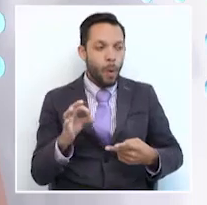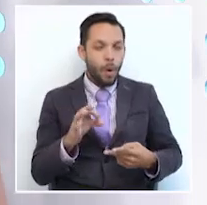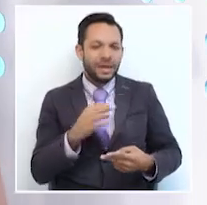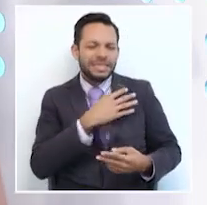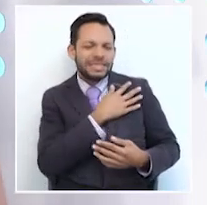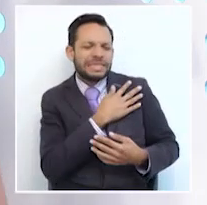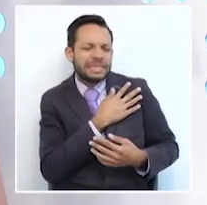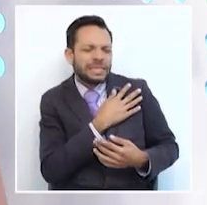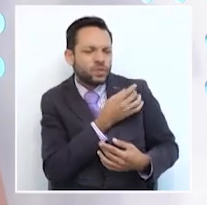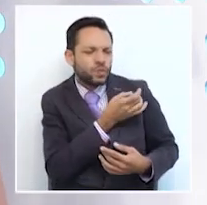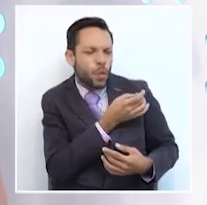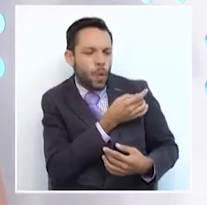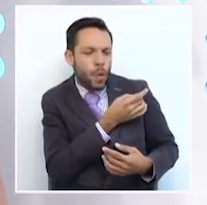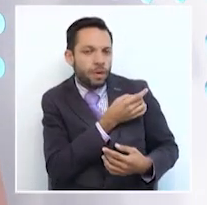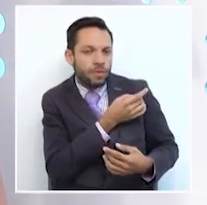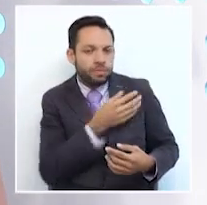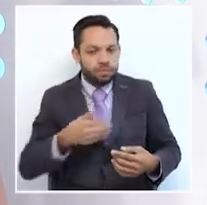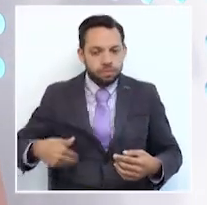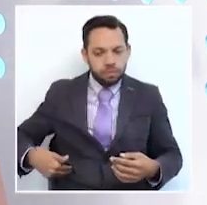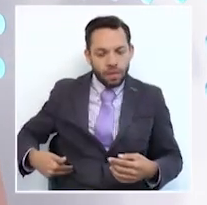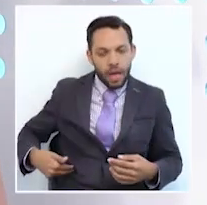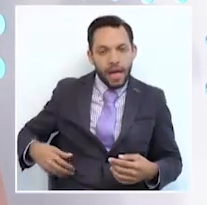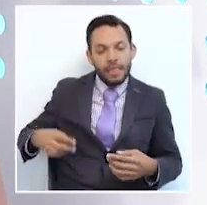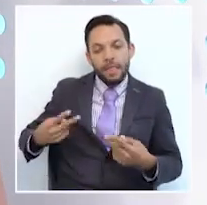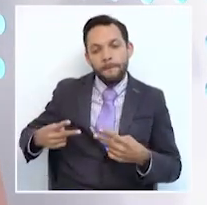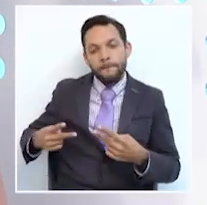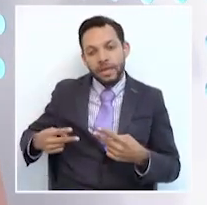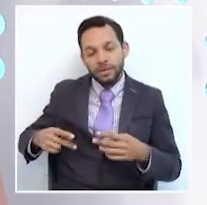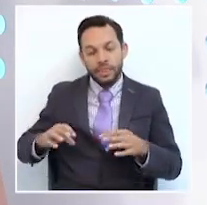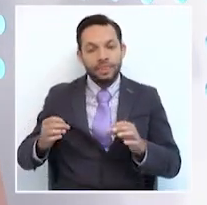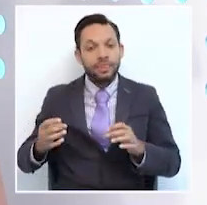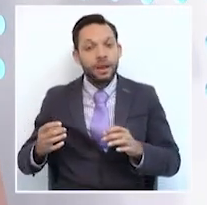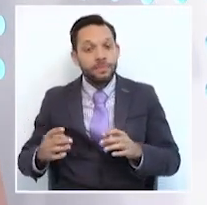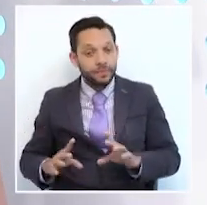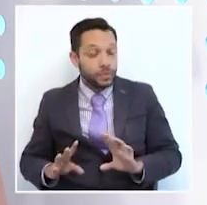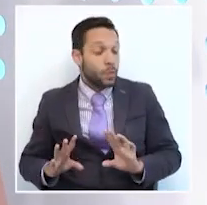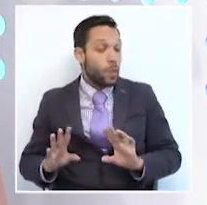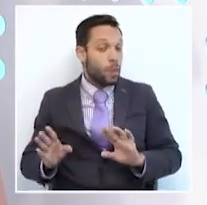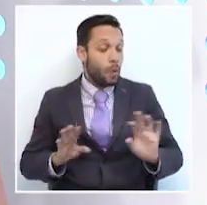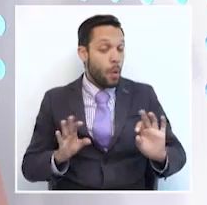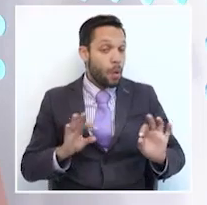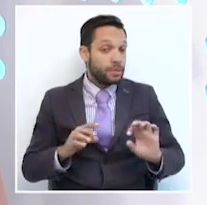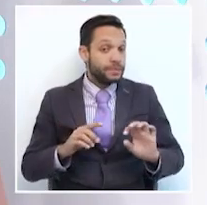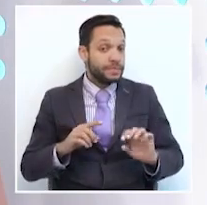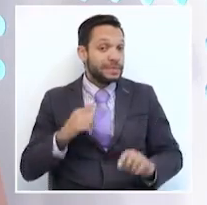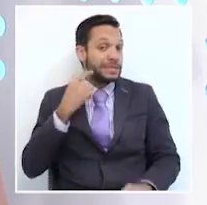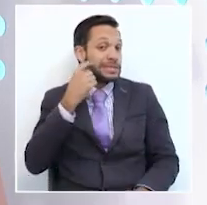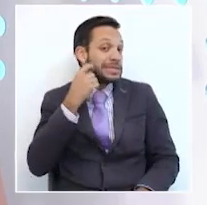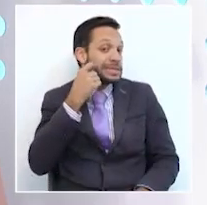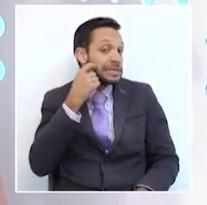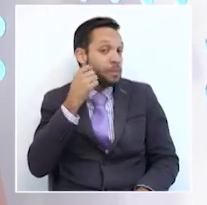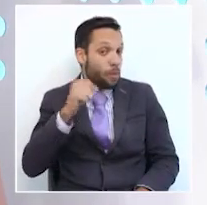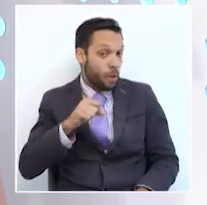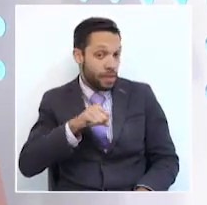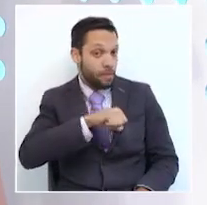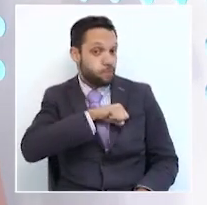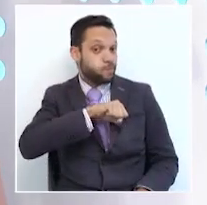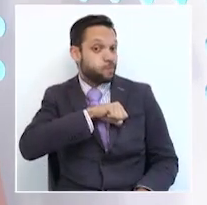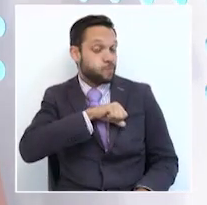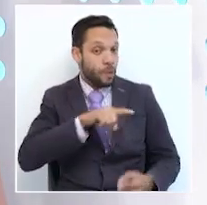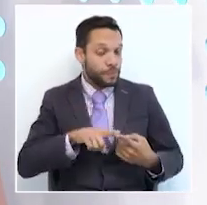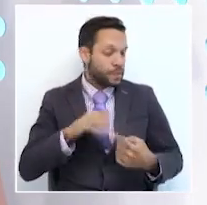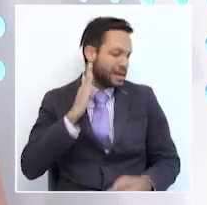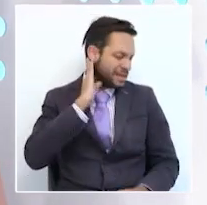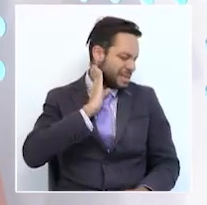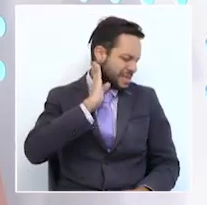el hombro derecho y puedo tener un cálculo en la vesícula un dolor en las cordales puede ser un infarto un dolor en la nuca puede